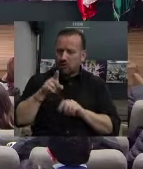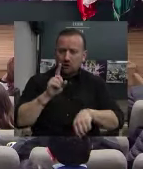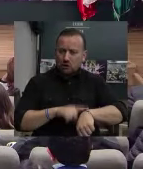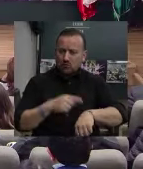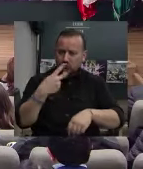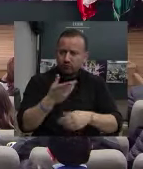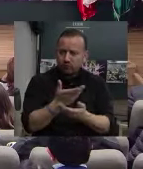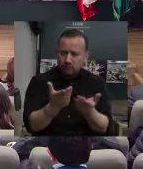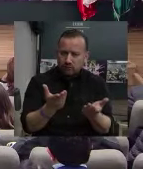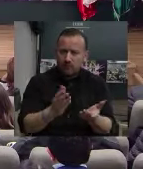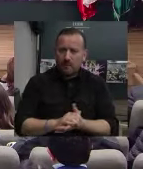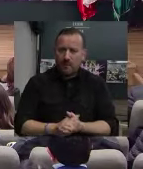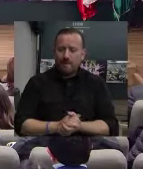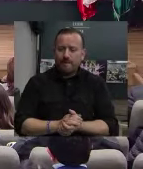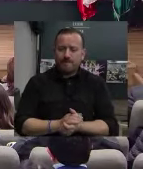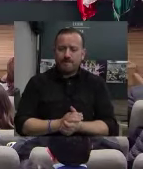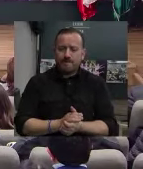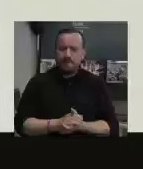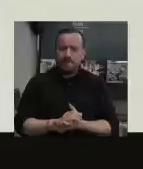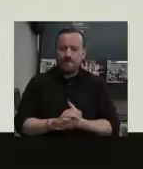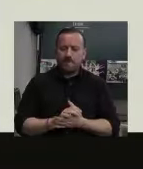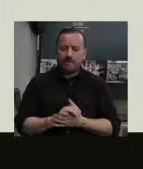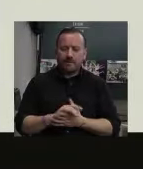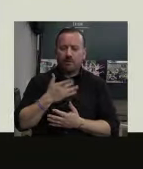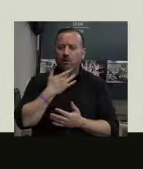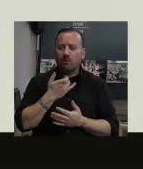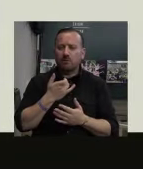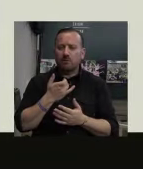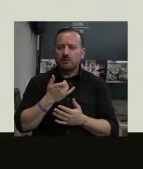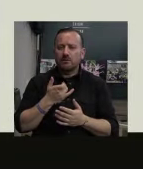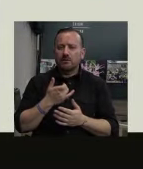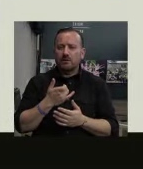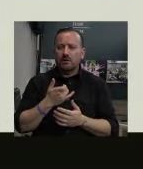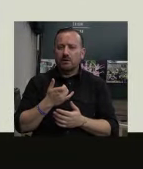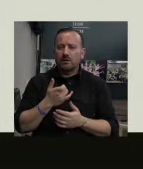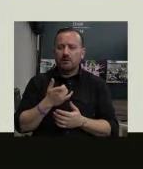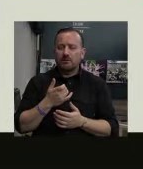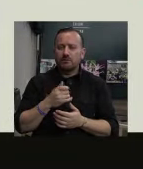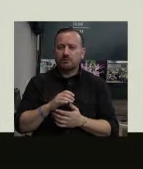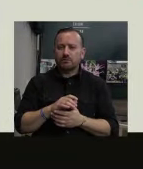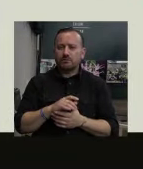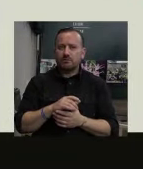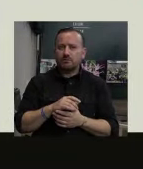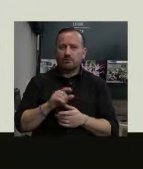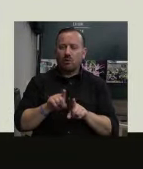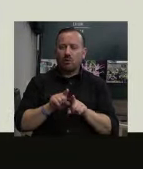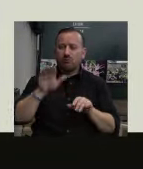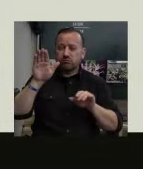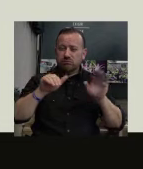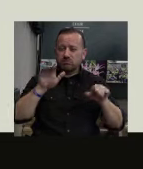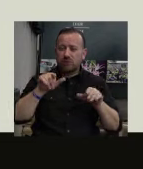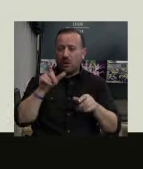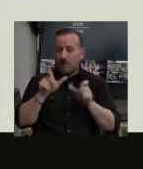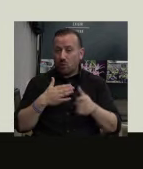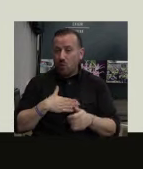de ellos porque nada más convoca que lo que apasiona Y esa